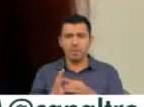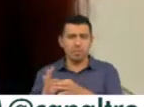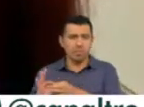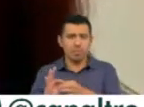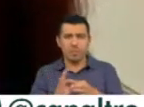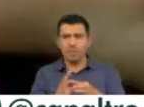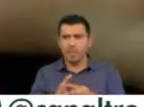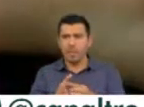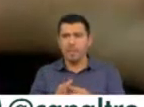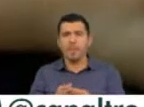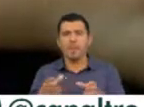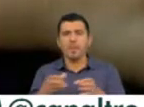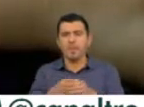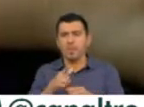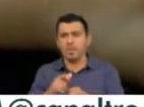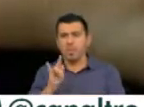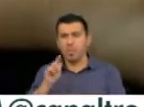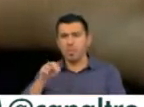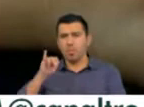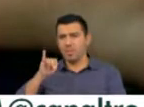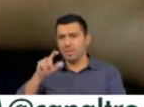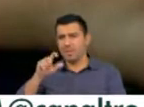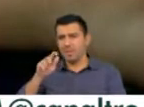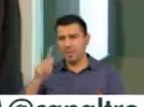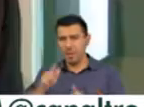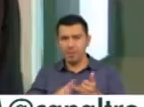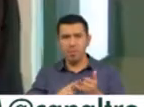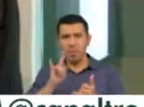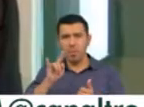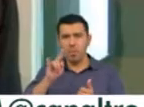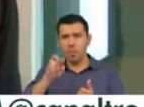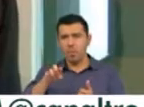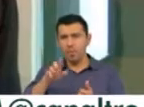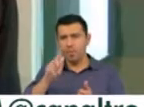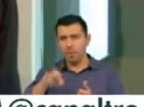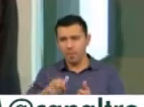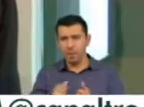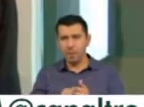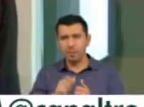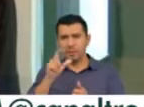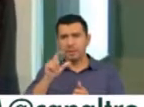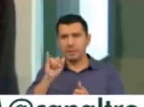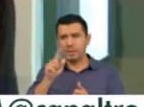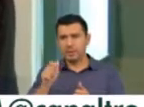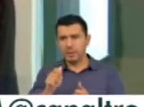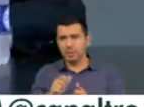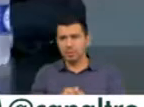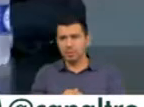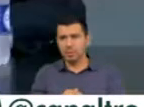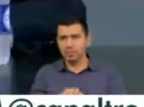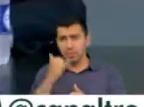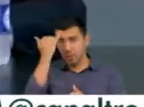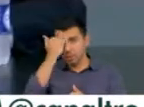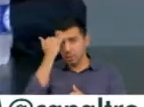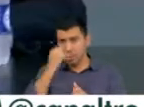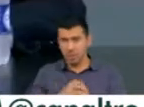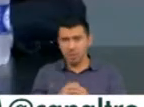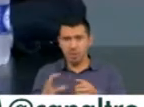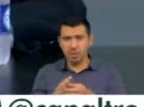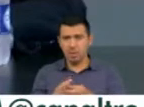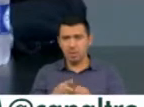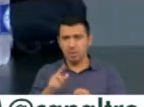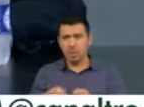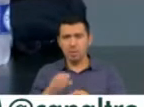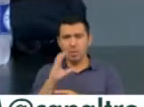un convenio entre los cuales está la unicef el penudo italiana y Colombia